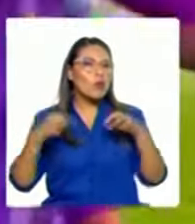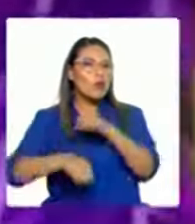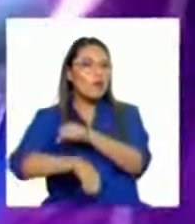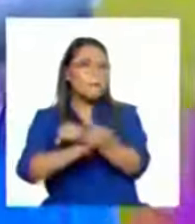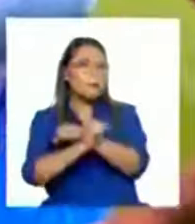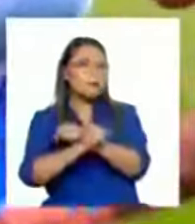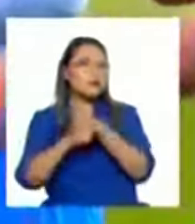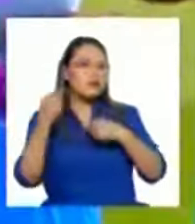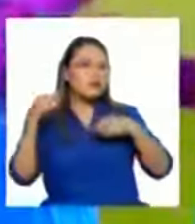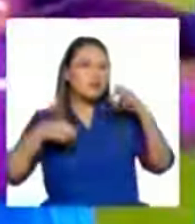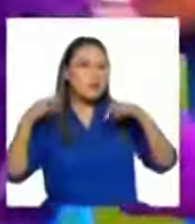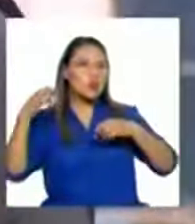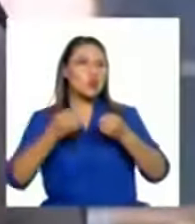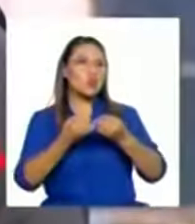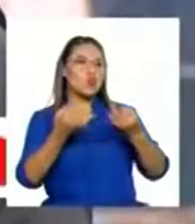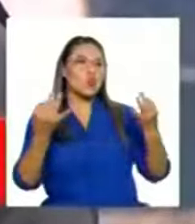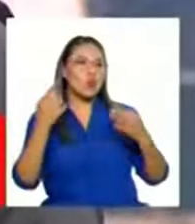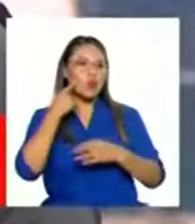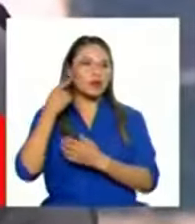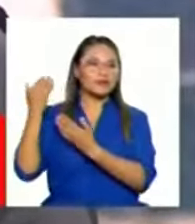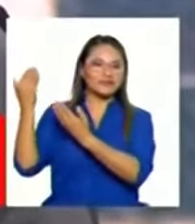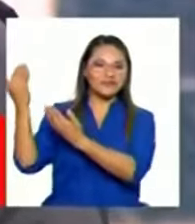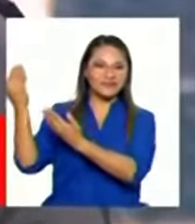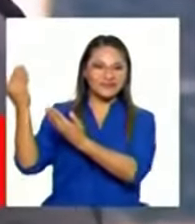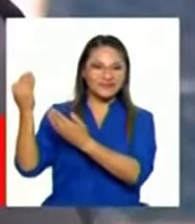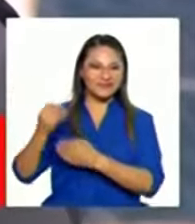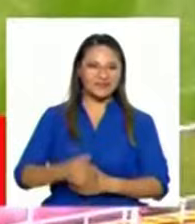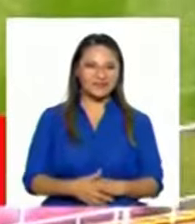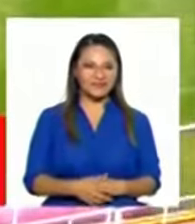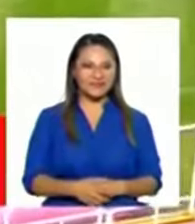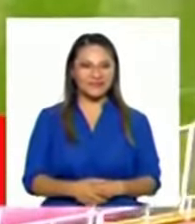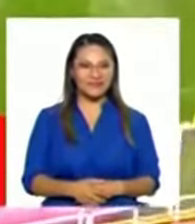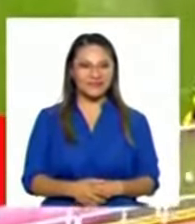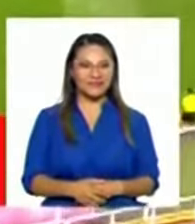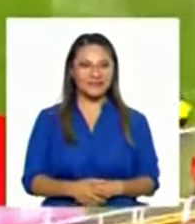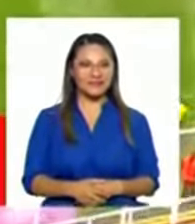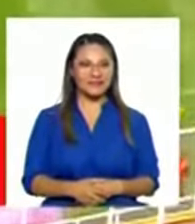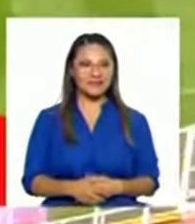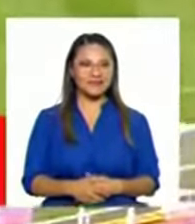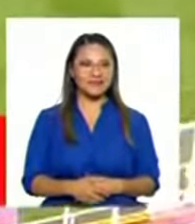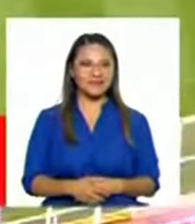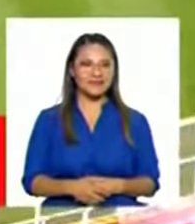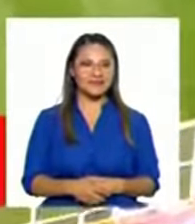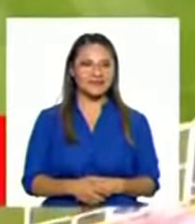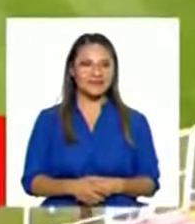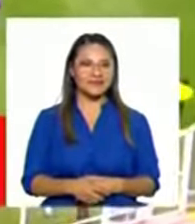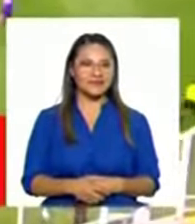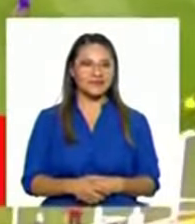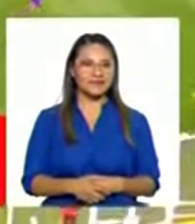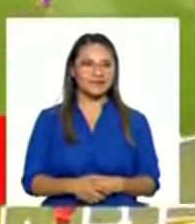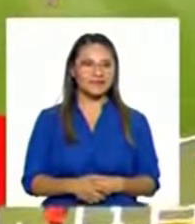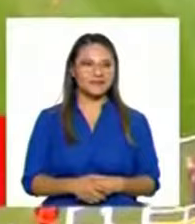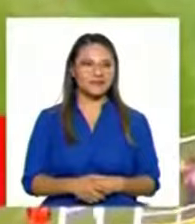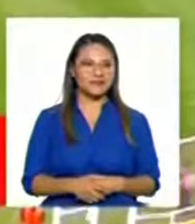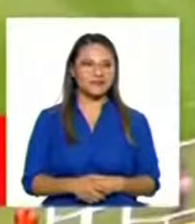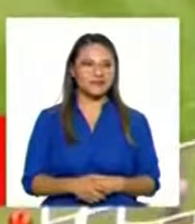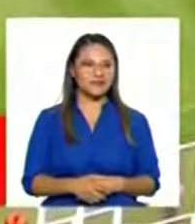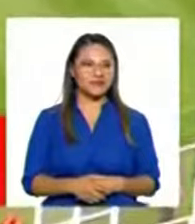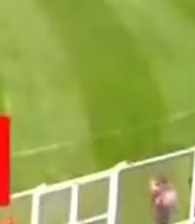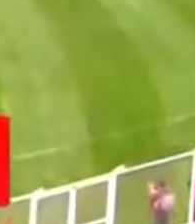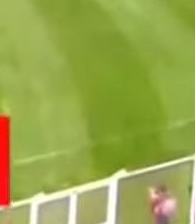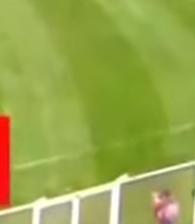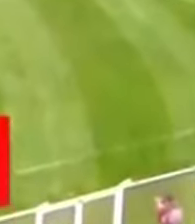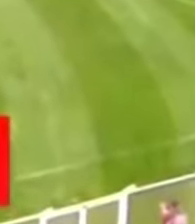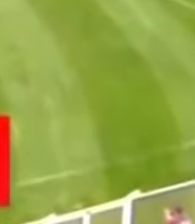hoy. Partidos que se han desarrollado, también estaremos más adelante con el partido entre Alianza y Chancas, pero ahora nos metemos en lo que fue la victoria de Comerciantes Unidos